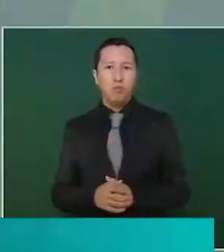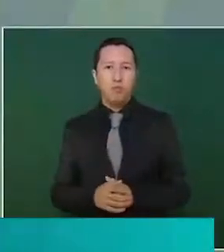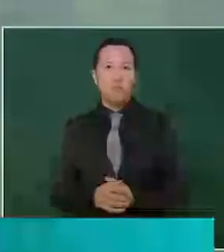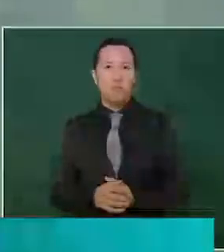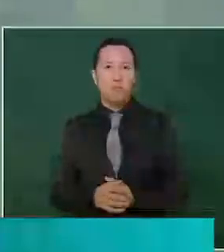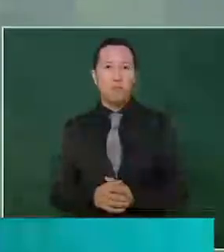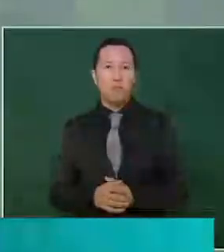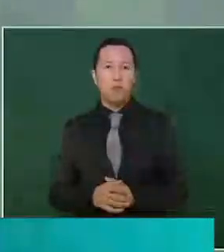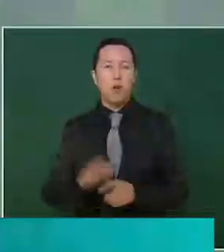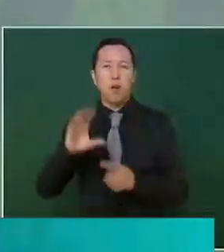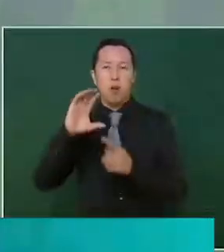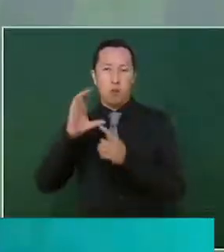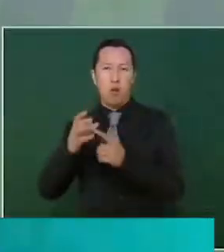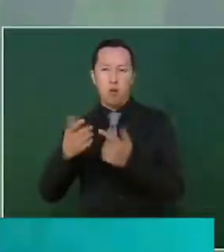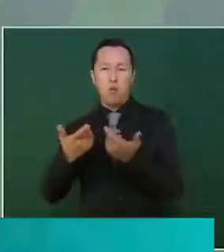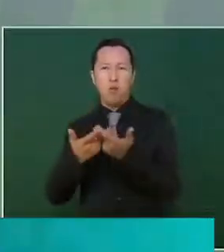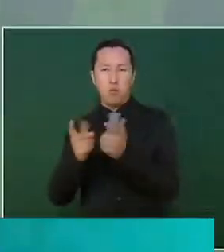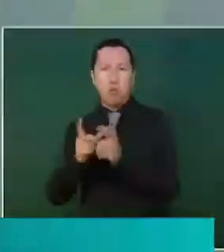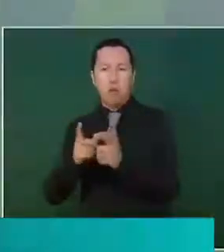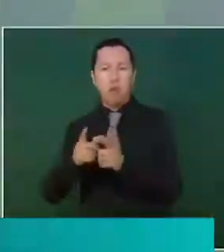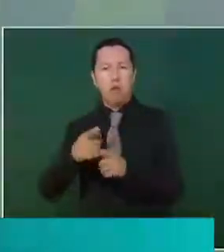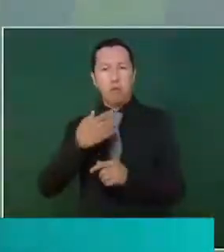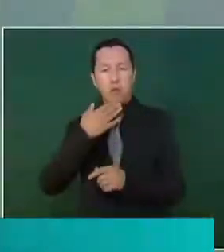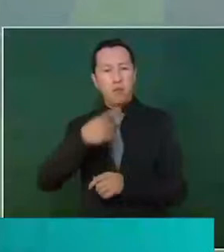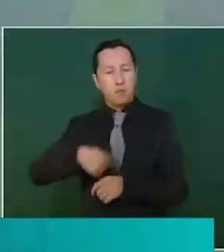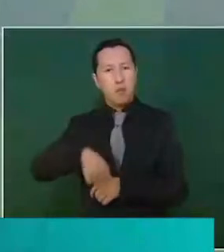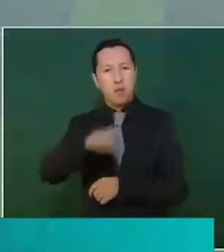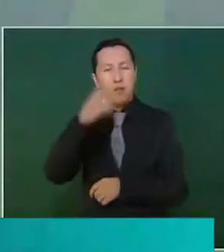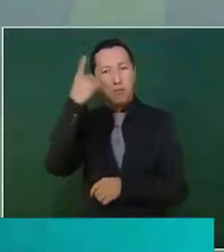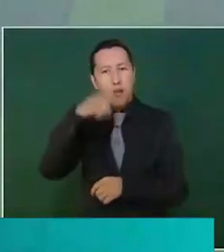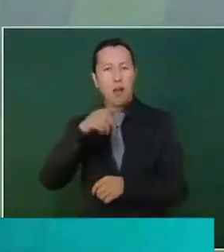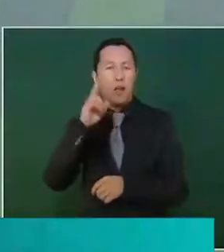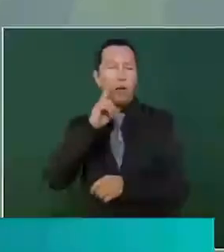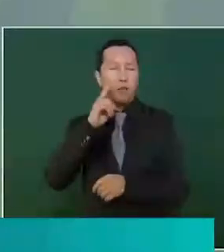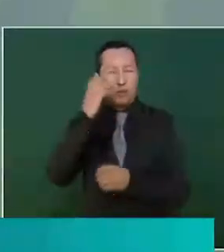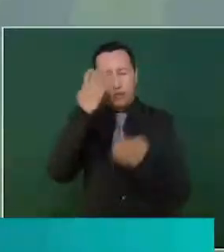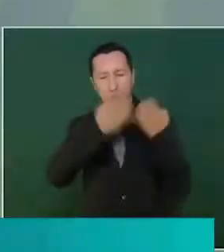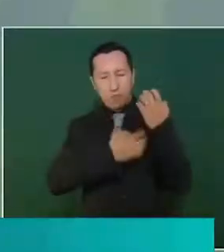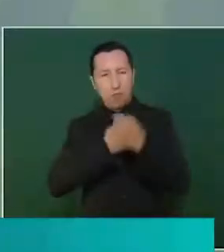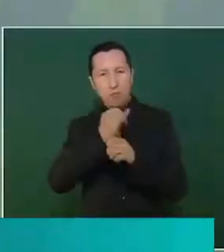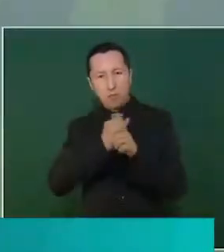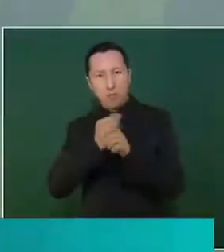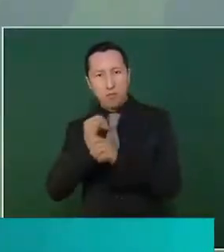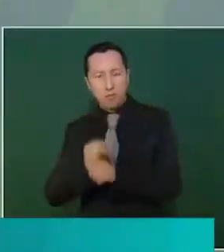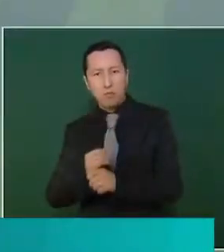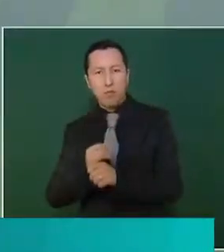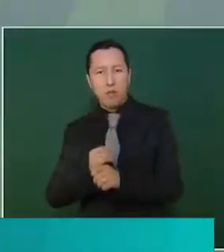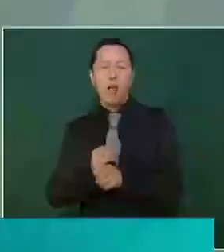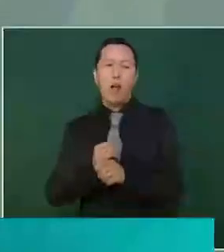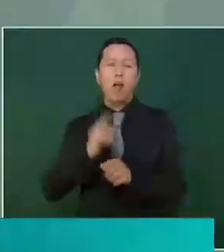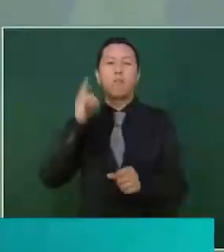sacaron un primer informe hablando de que sí estaba siendo hostigado,